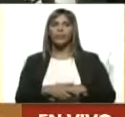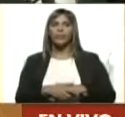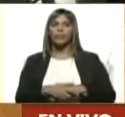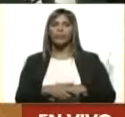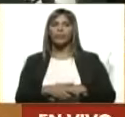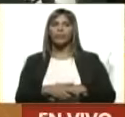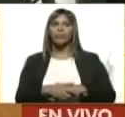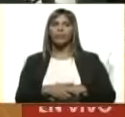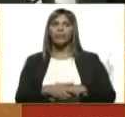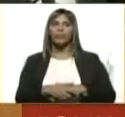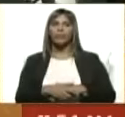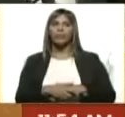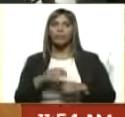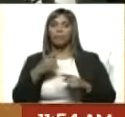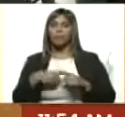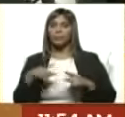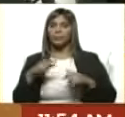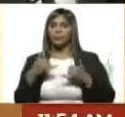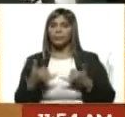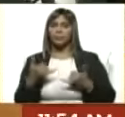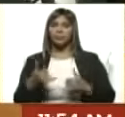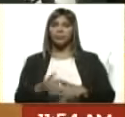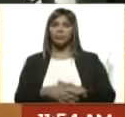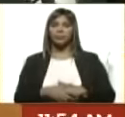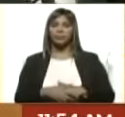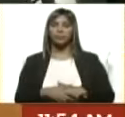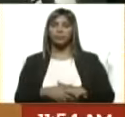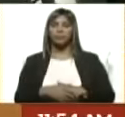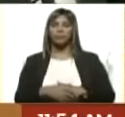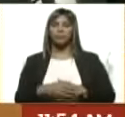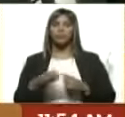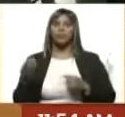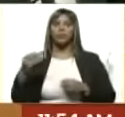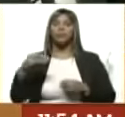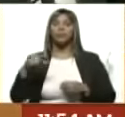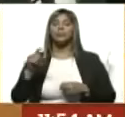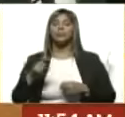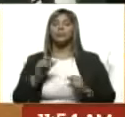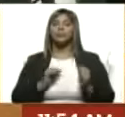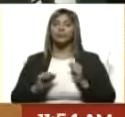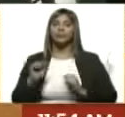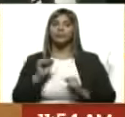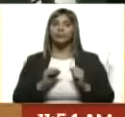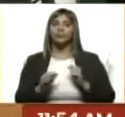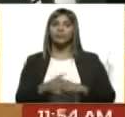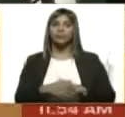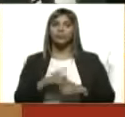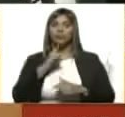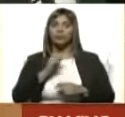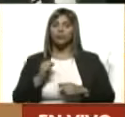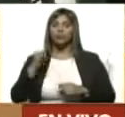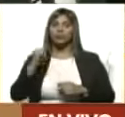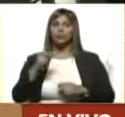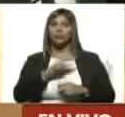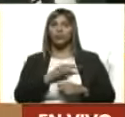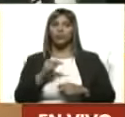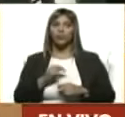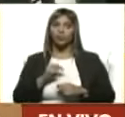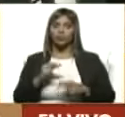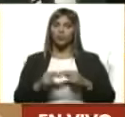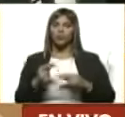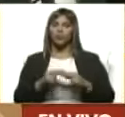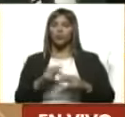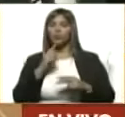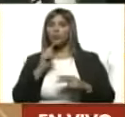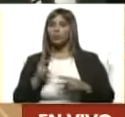Sobre de quién son las calles. Pero en este caso, sumándole la necesaria defensa de un triunfo que nosotros estamos construyendo,